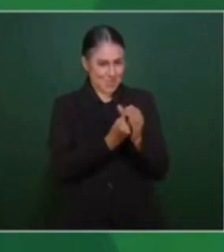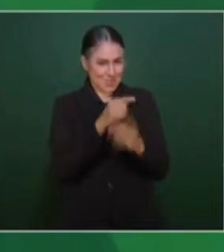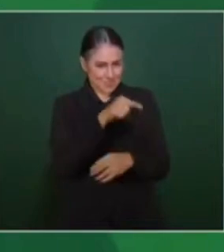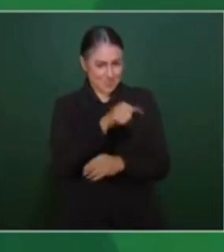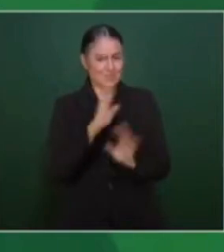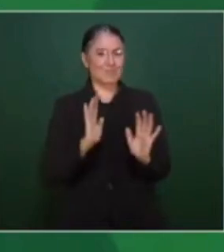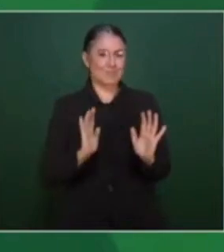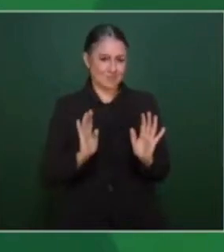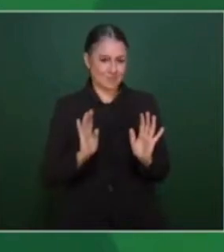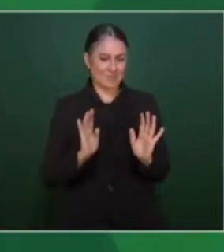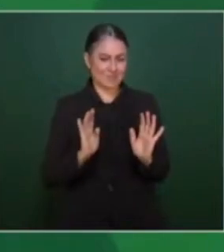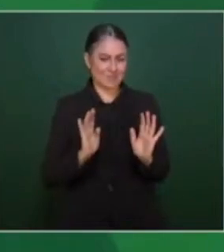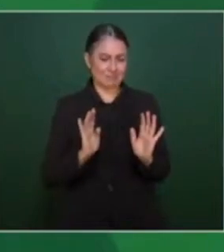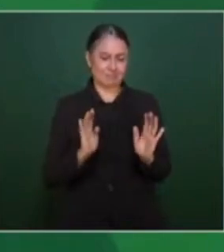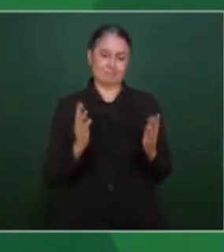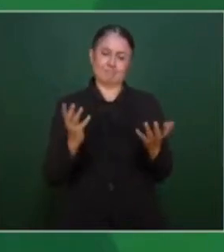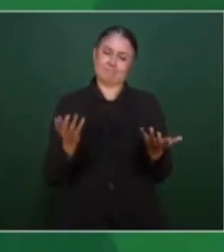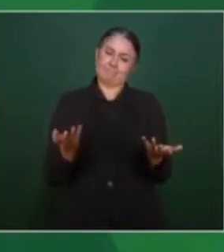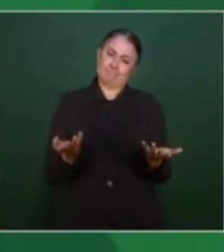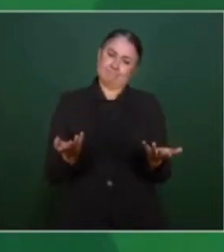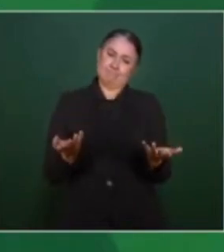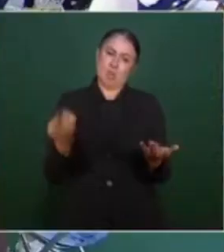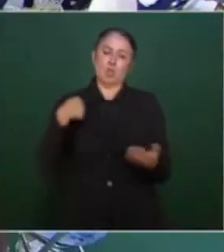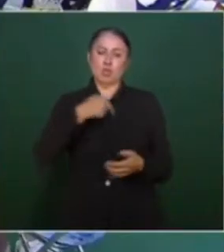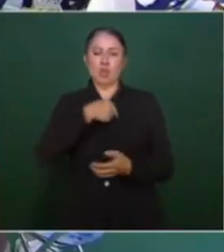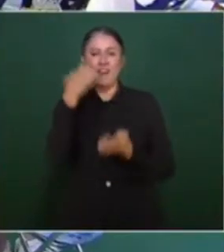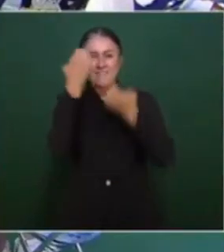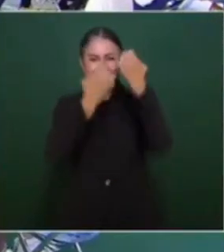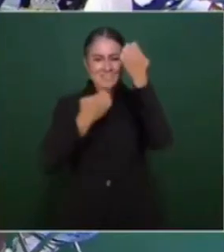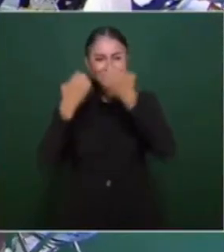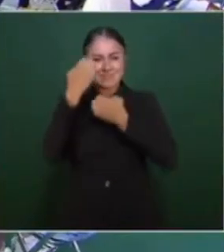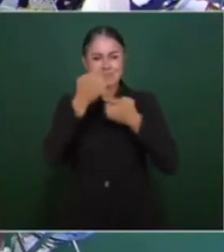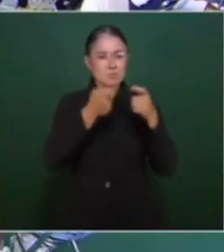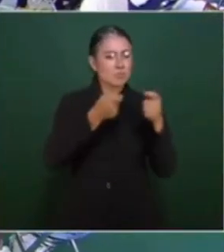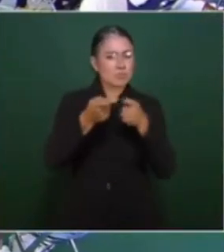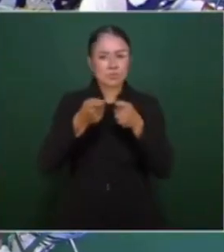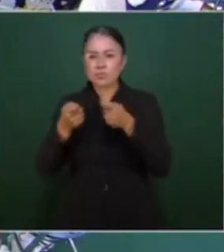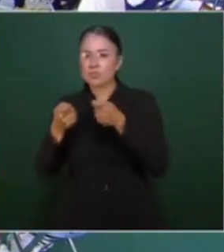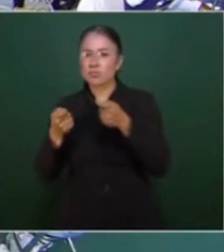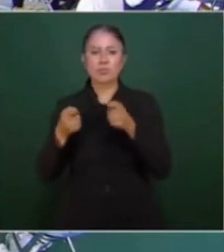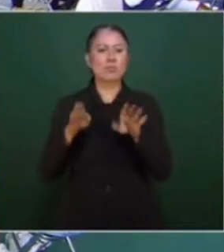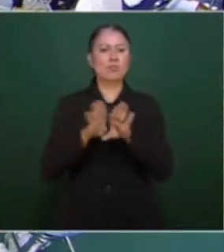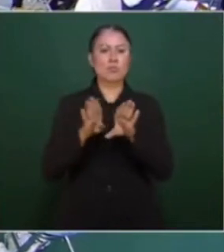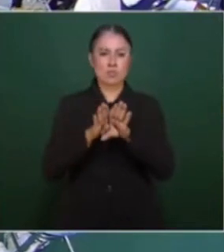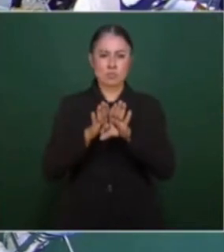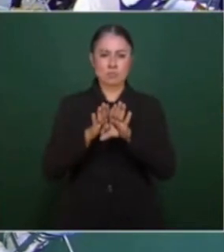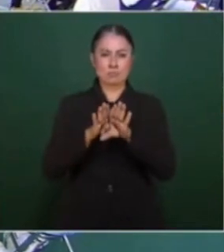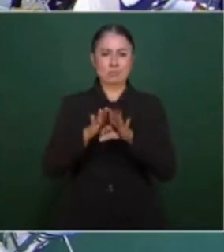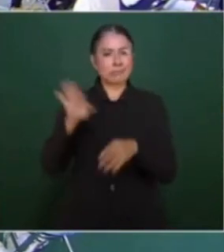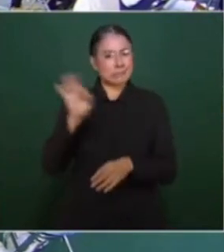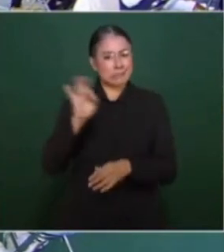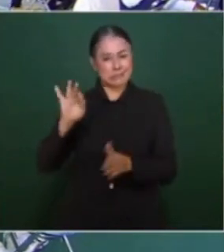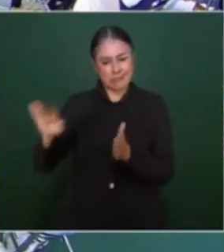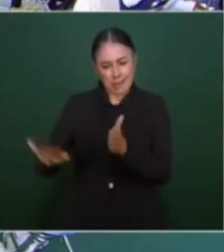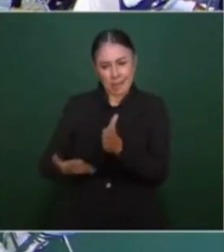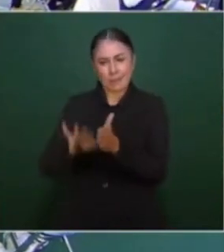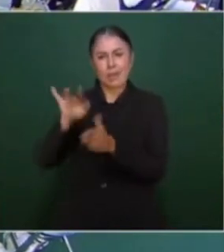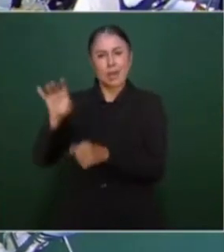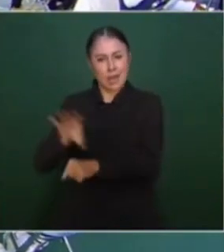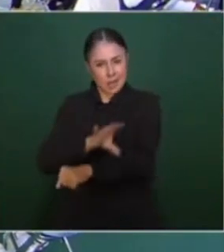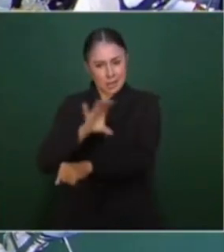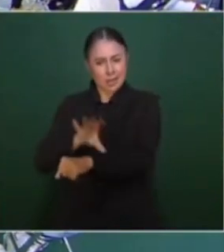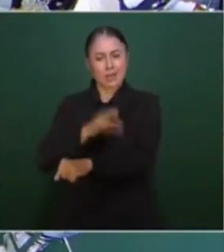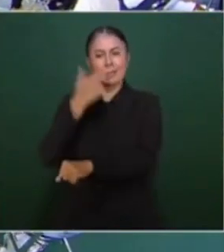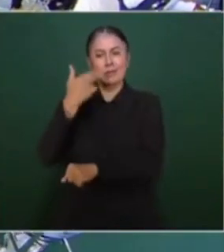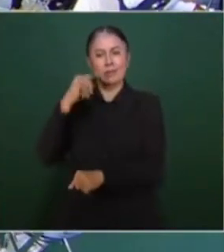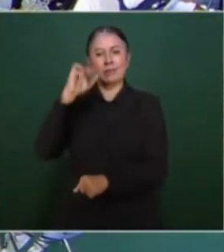Aquí hay que ver sobre el manejo de las hidroeléctricas. También seguramente nos está